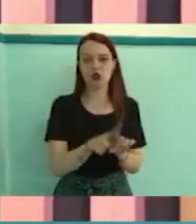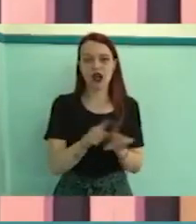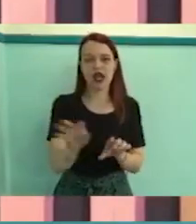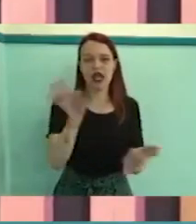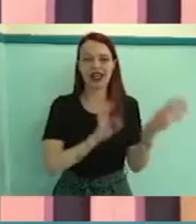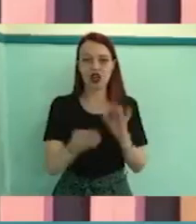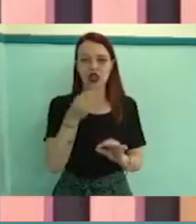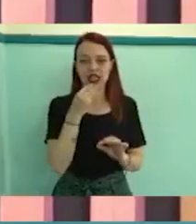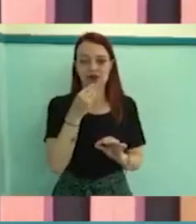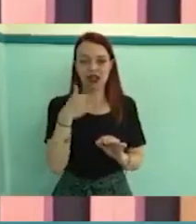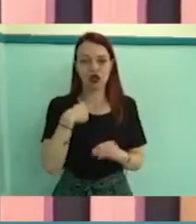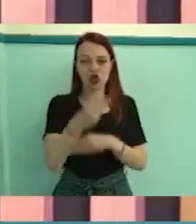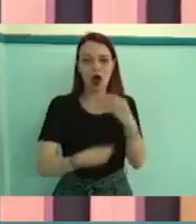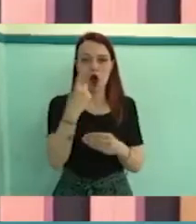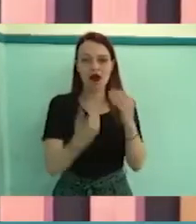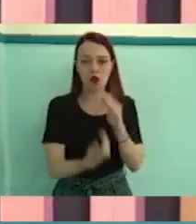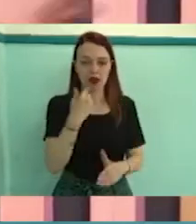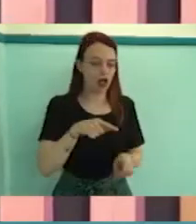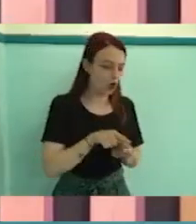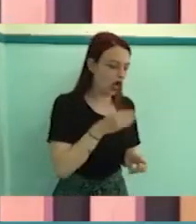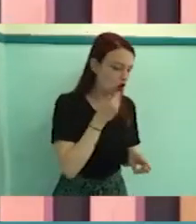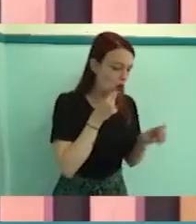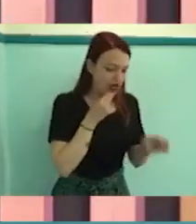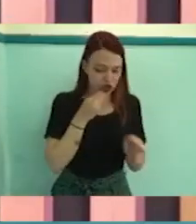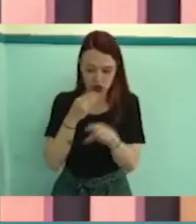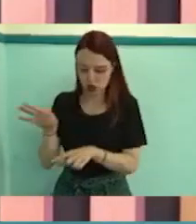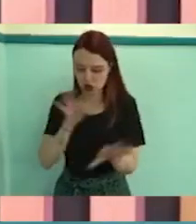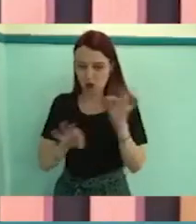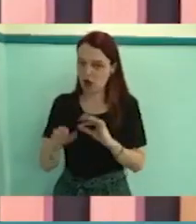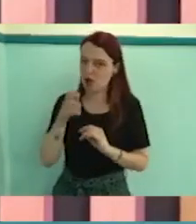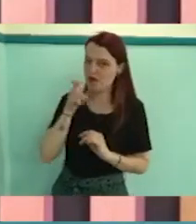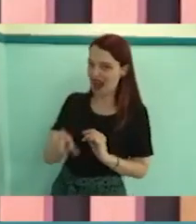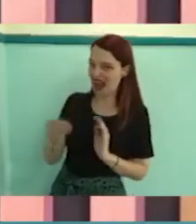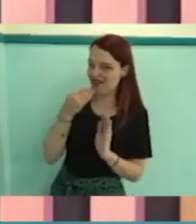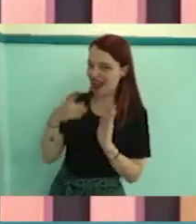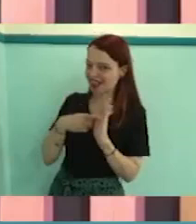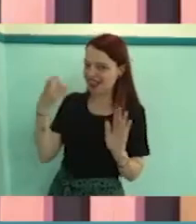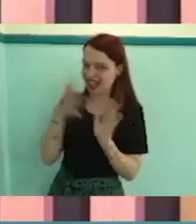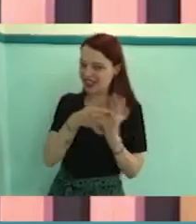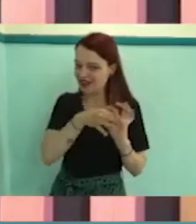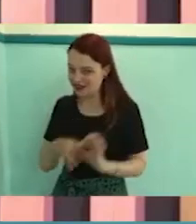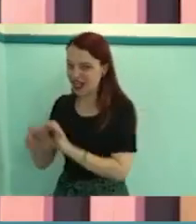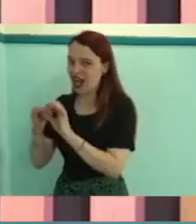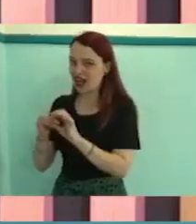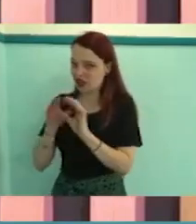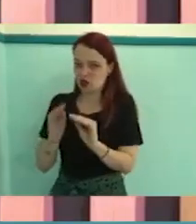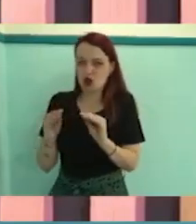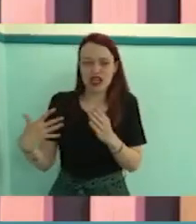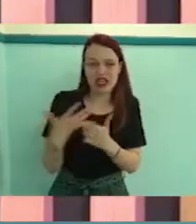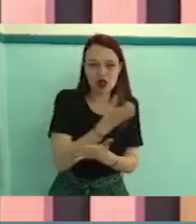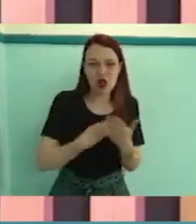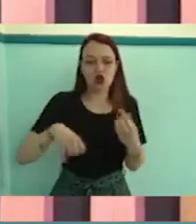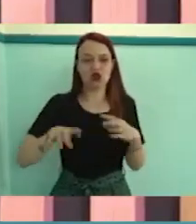alimentarias que hacemos a lo largo del día Pero todas sabemos que el término dieta se lo ha apoderado la cultura de dieta es decir todo lo que tiene que ver con el